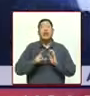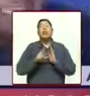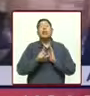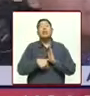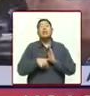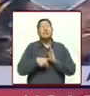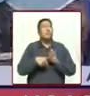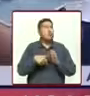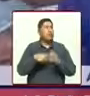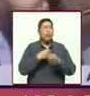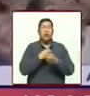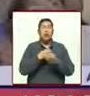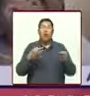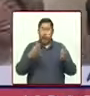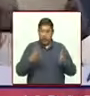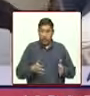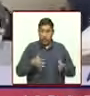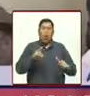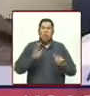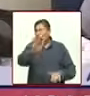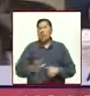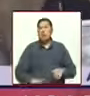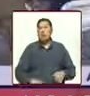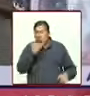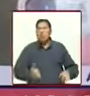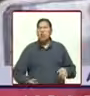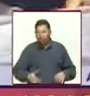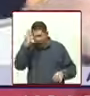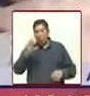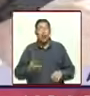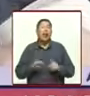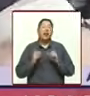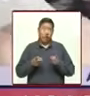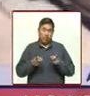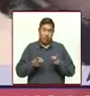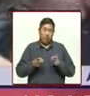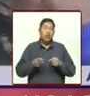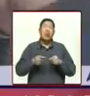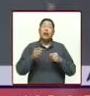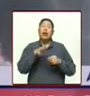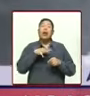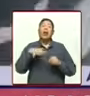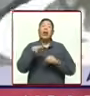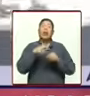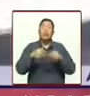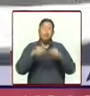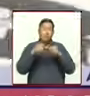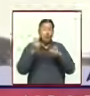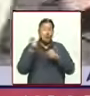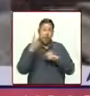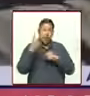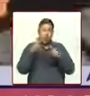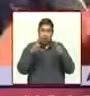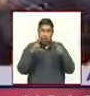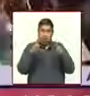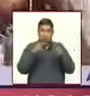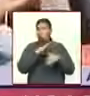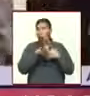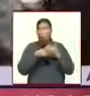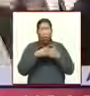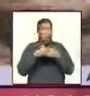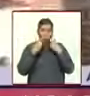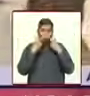a ello, el funcionario público ha sido increpado, no solamente increpado, estaban ahí los medios de comunicación y han retratado absolutamente